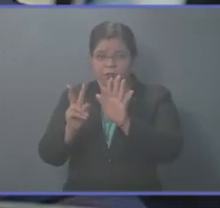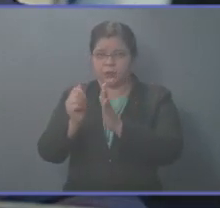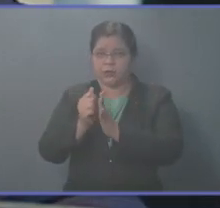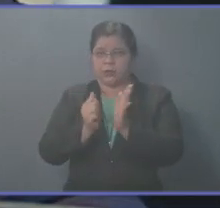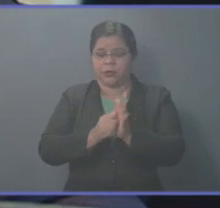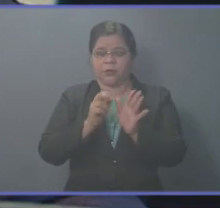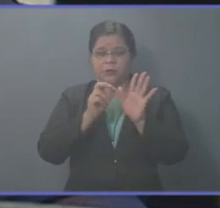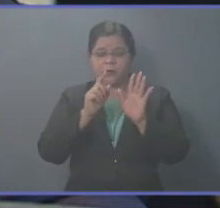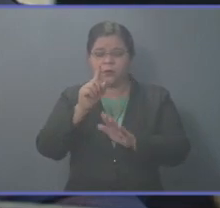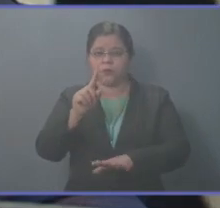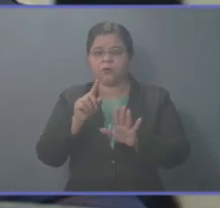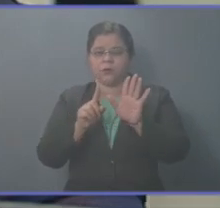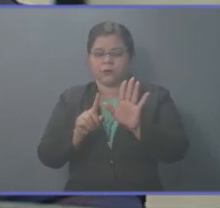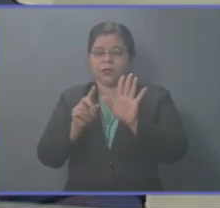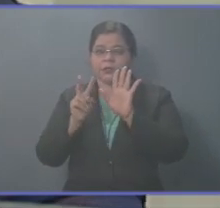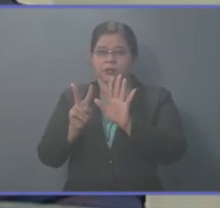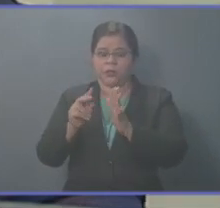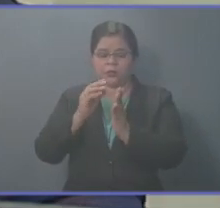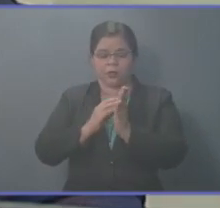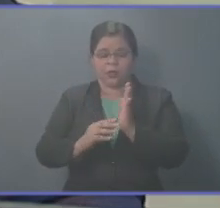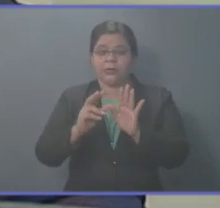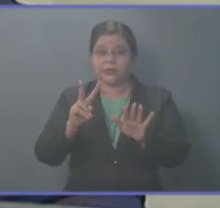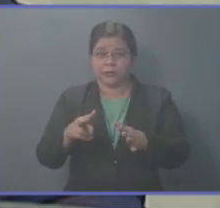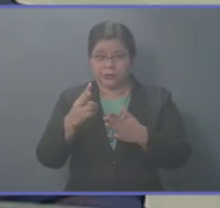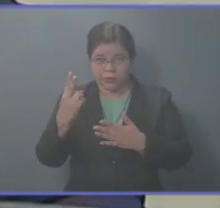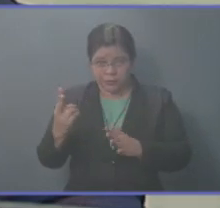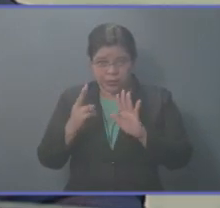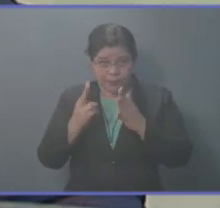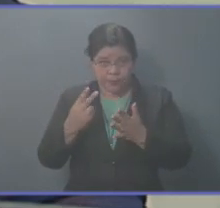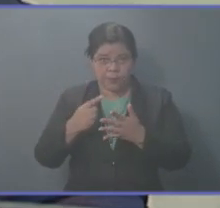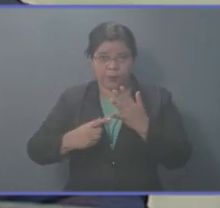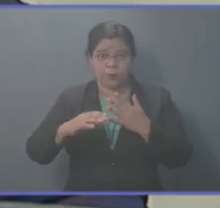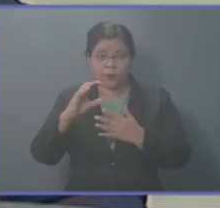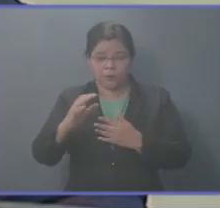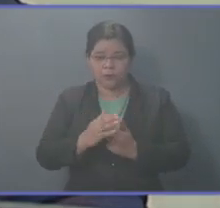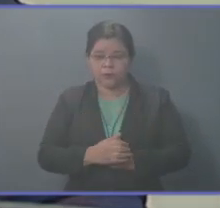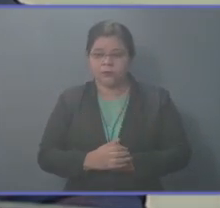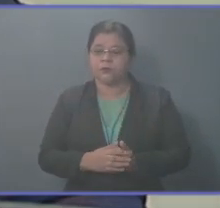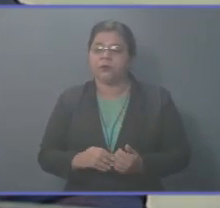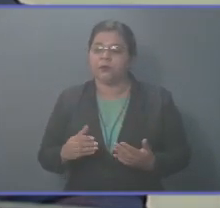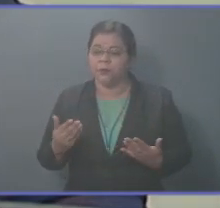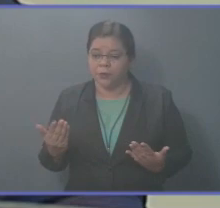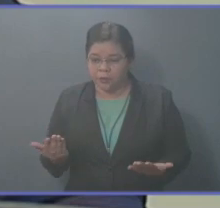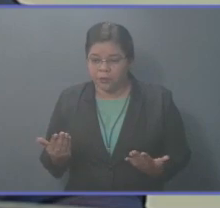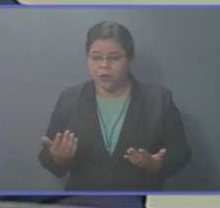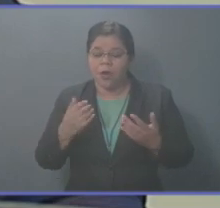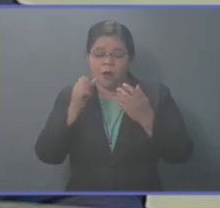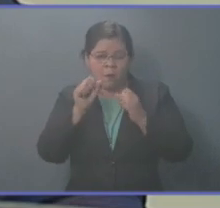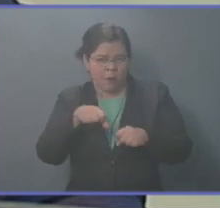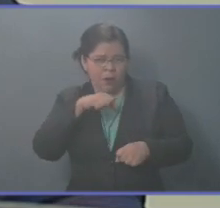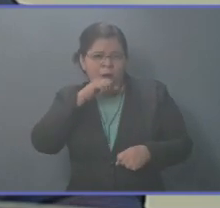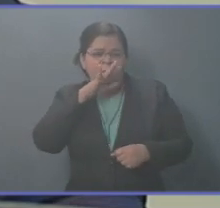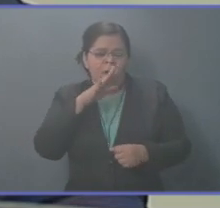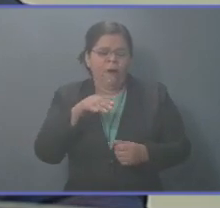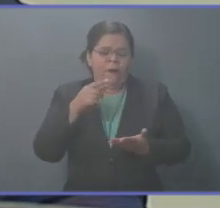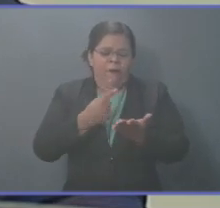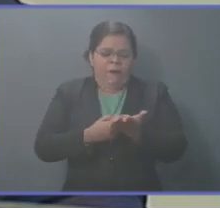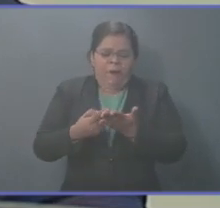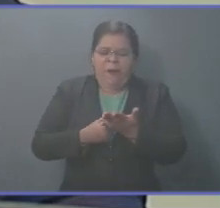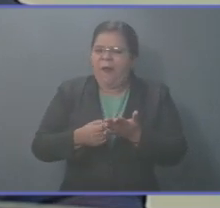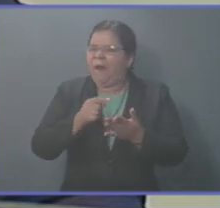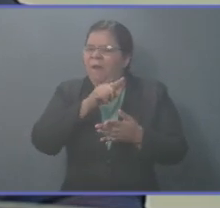y 167, ordenal séptimo de la Constitución. Sobre esto debe de decirse que este tribunal